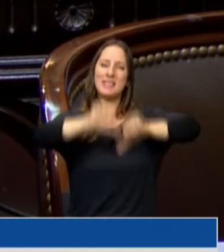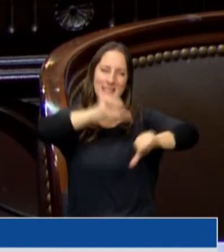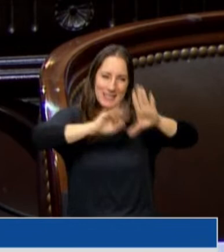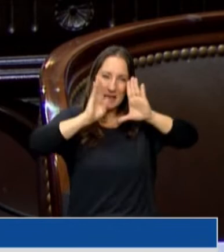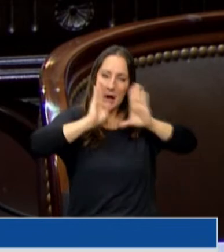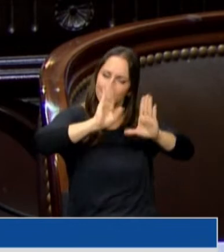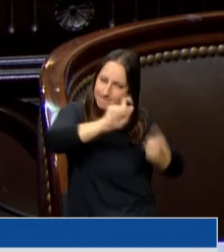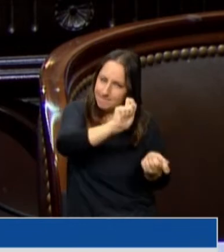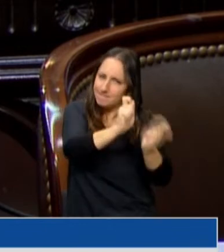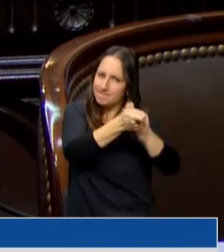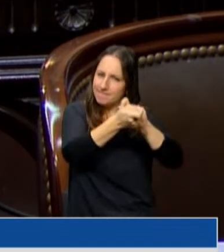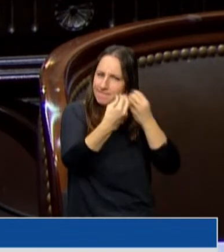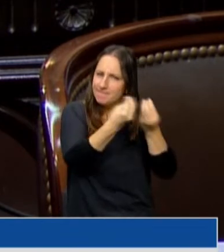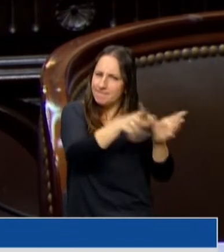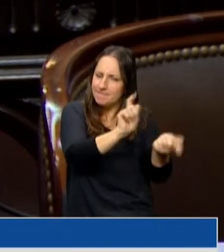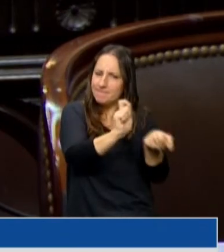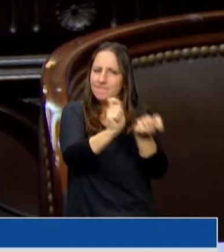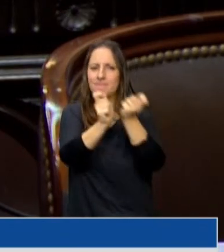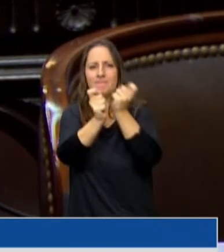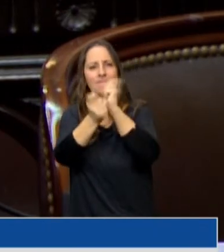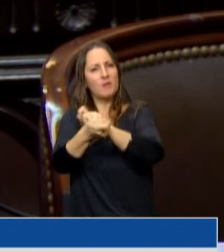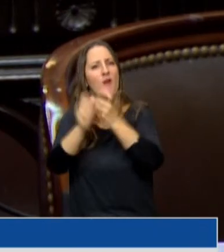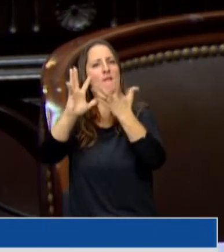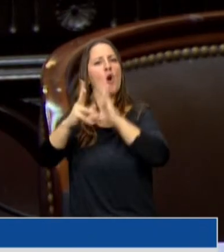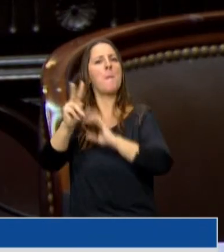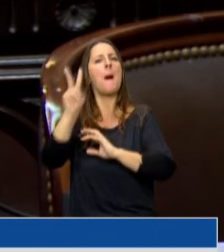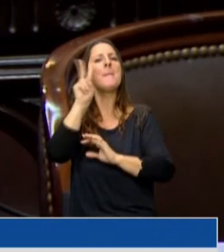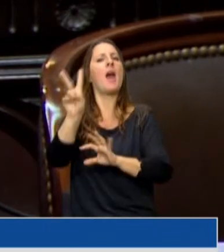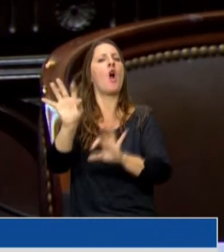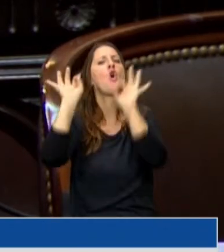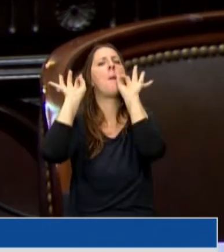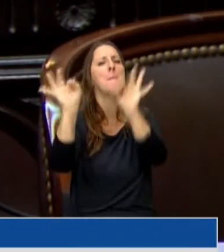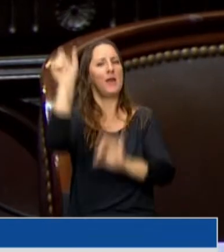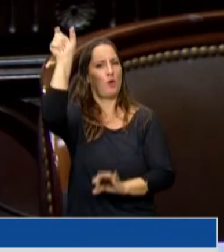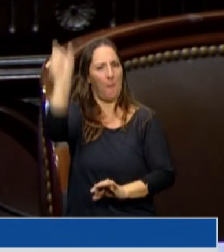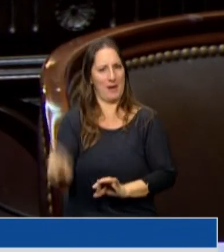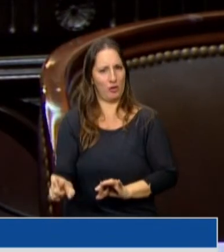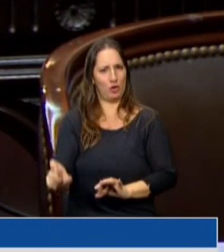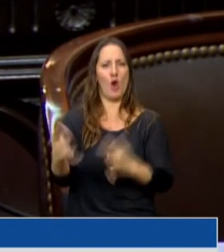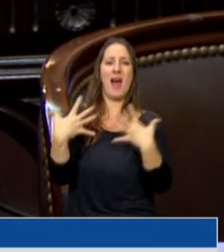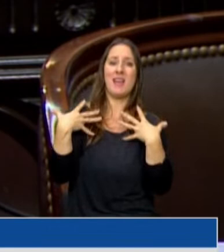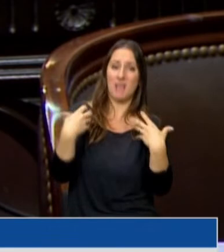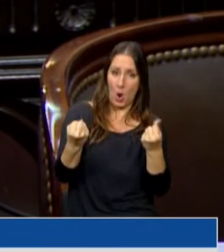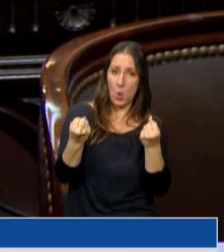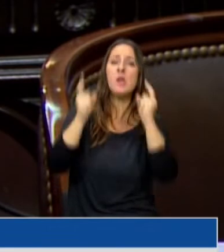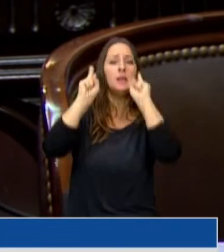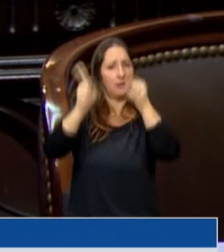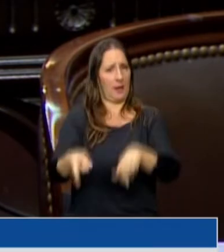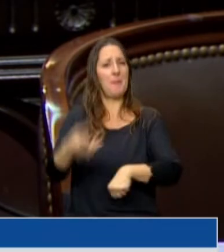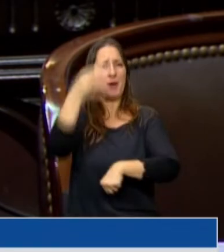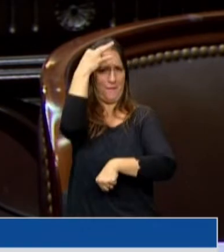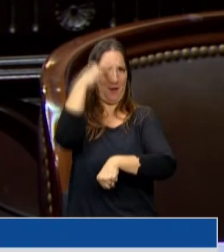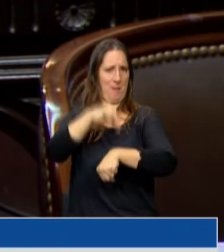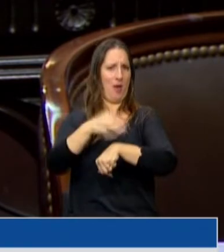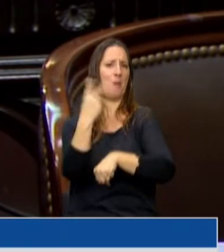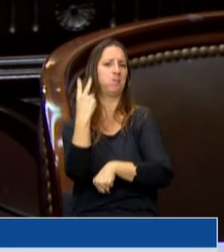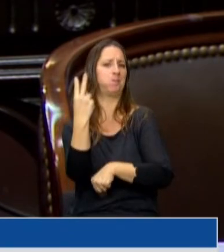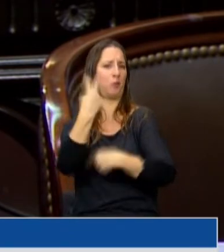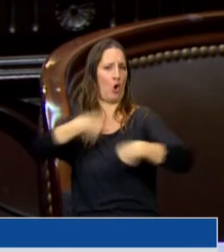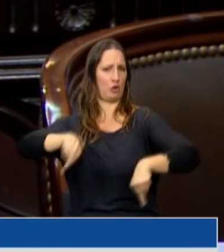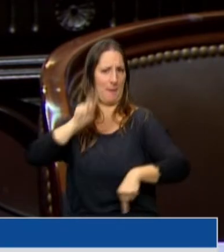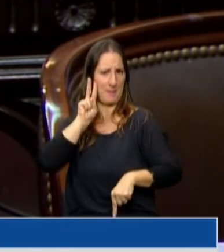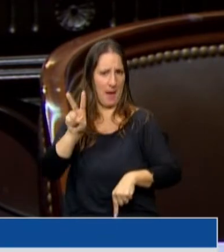y estamos consolidando una mirada integral de la salud y de la enfermedad. En este nuevo